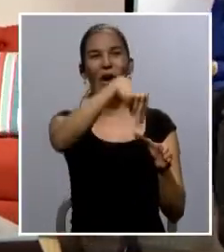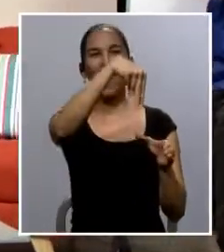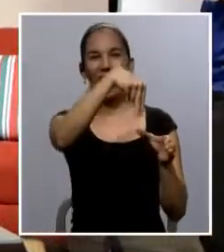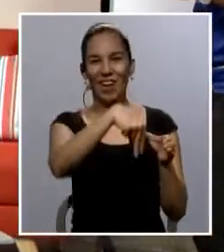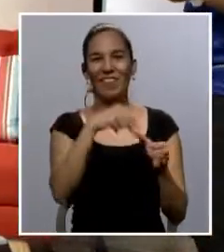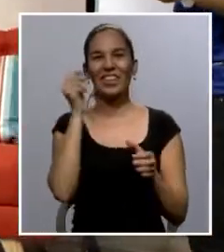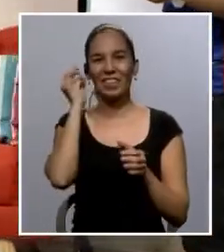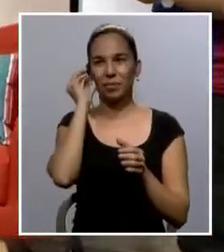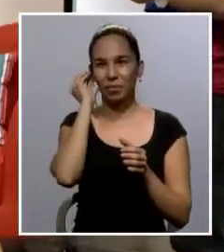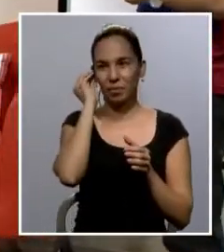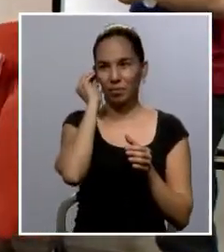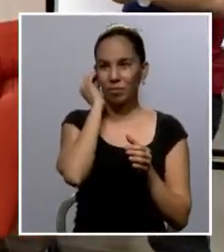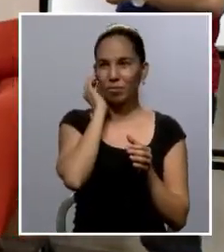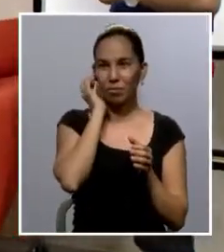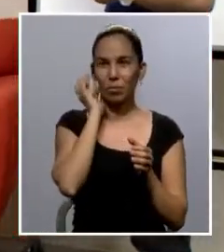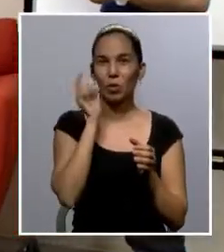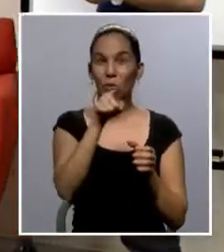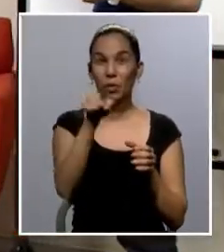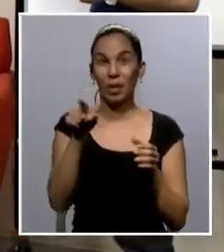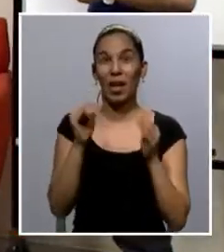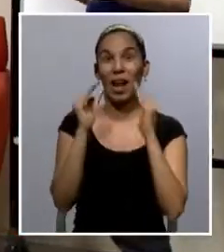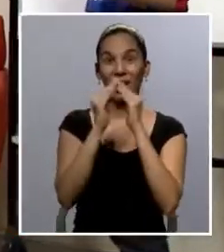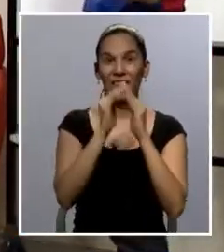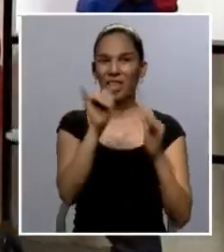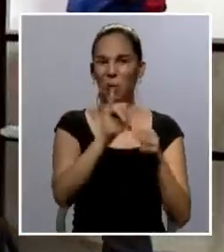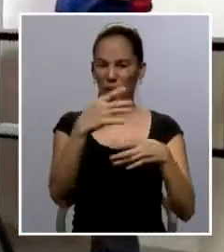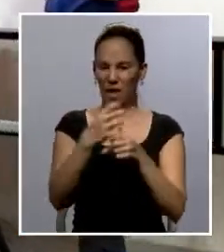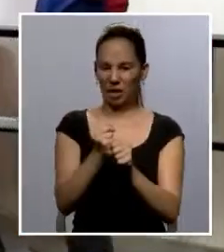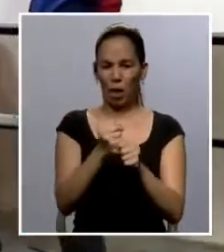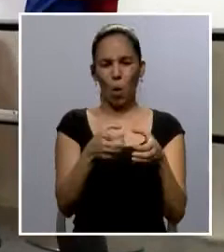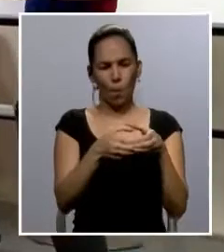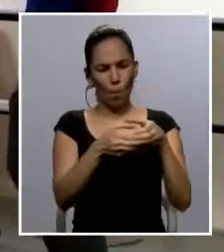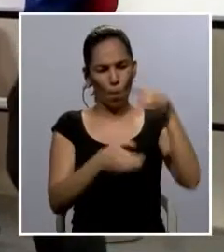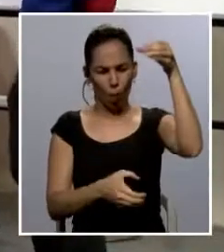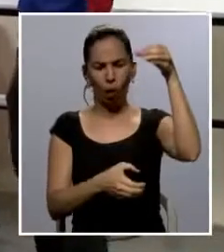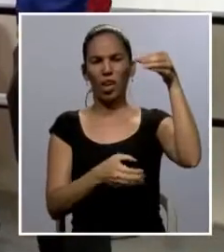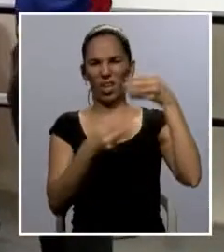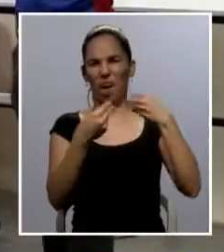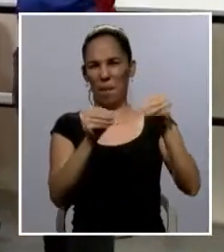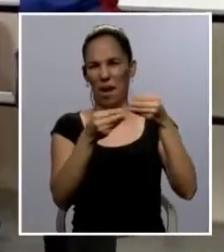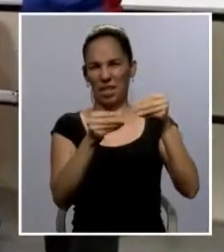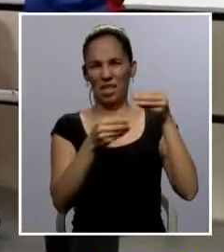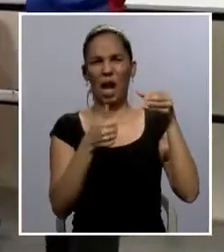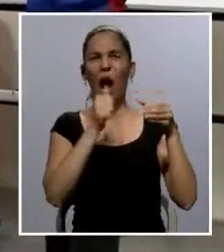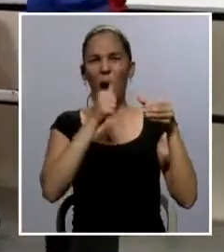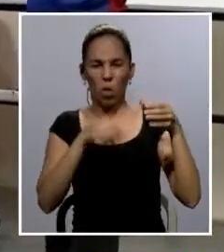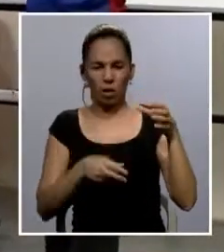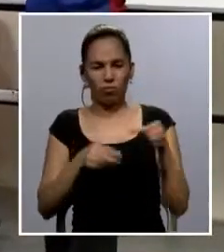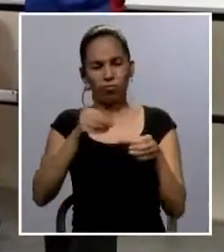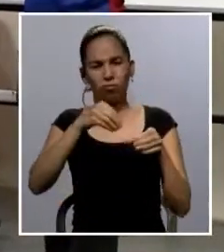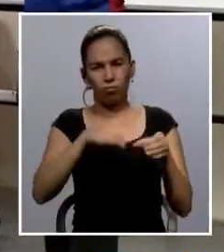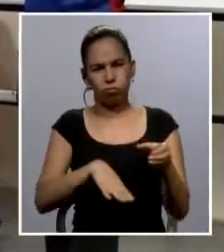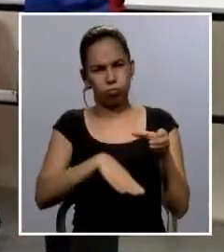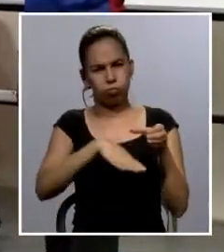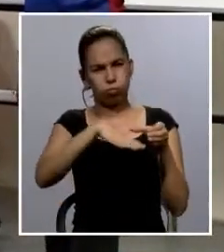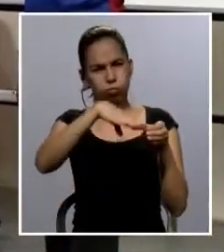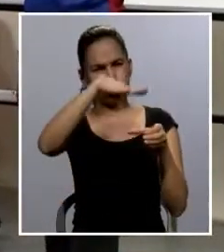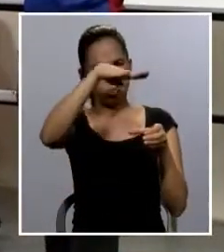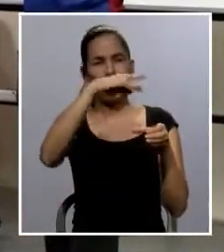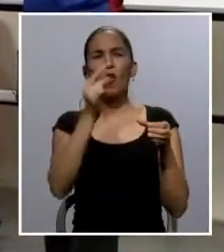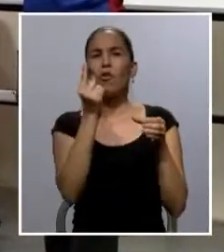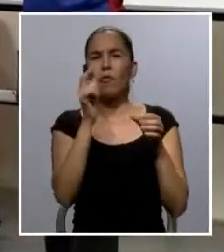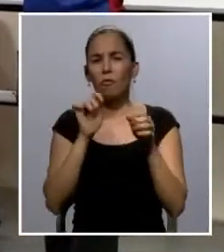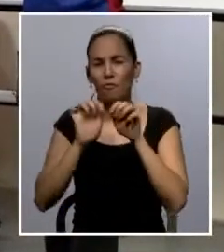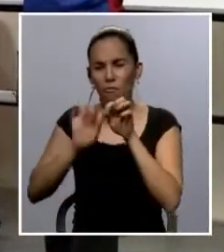ahora, para que lo hagan en la casa, para que lo hagan en la casa, una botellita. Botella. ¿Ah? Una botella de plástica. Llena de agua. Llena de agua. Con un palito de fósforo. Un palito de